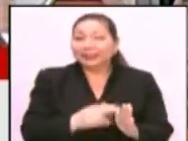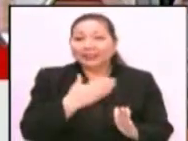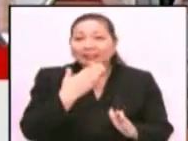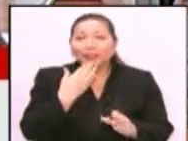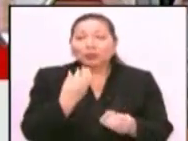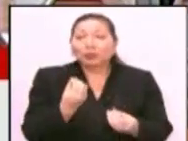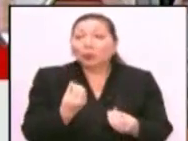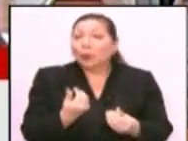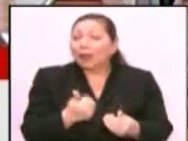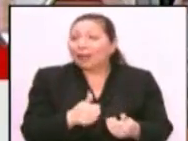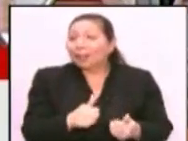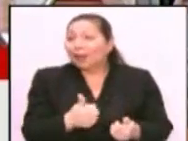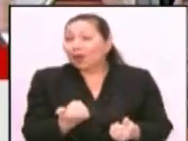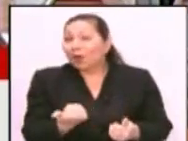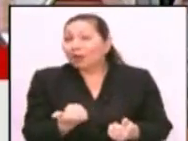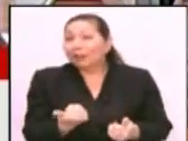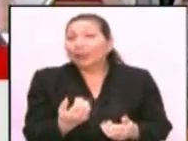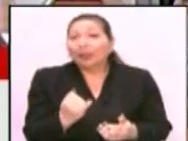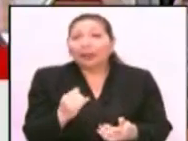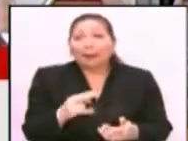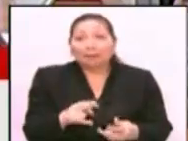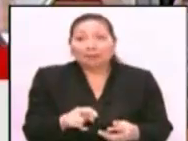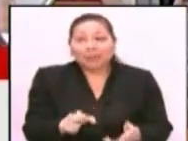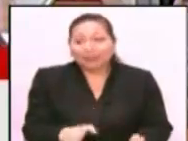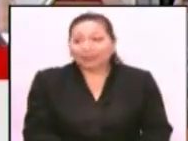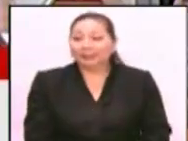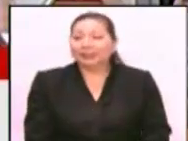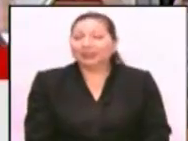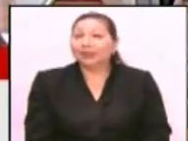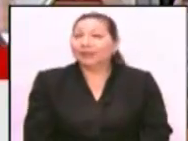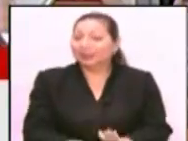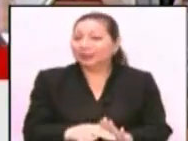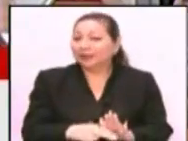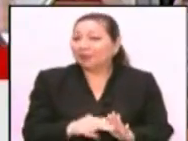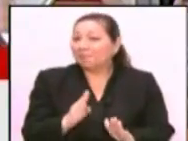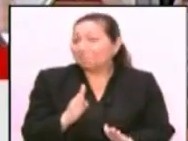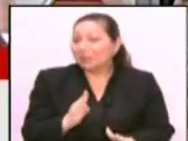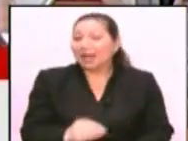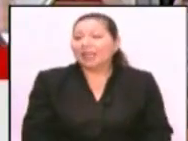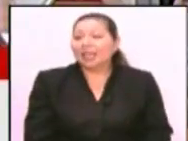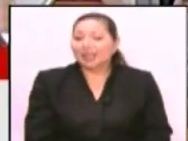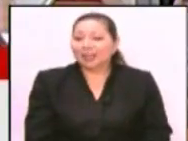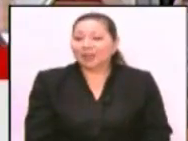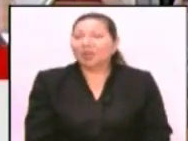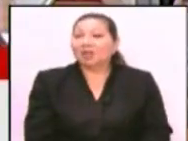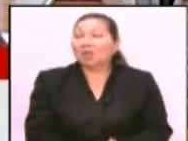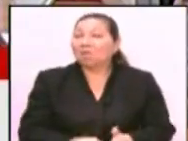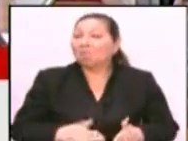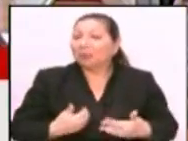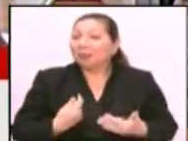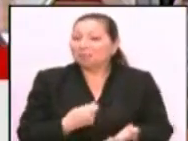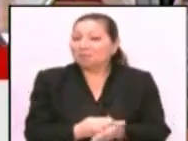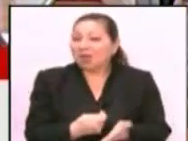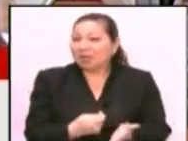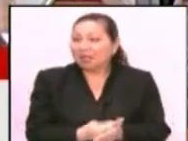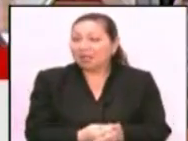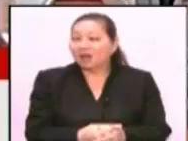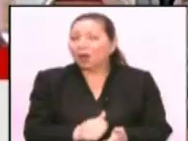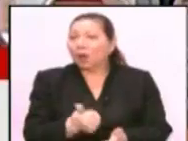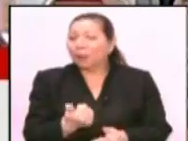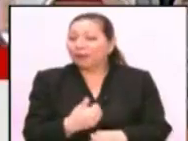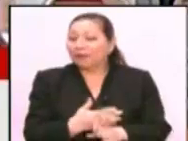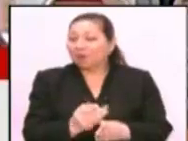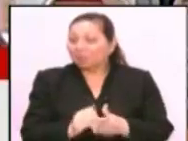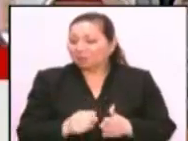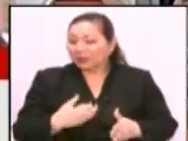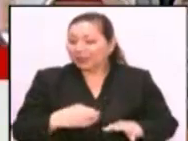como cualquier otra tiendita, ser el INPE una especie de agente bancario, ¿no es cierto?, en que pueda también pagar sus cuentas o alguna otra forma